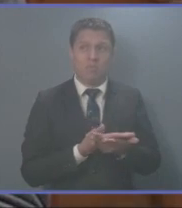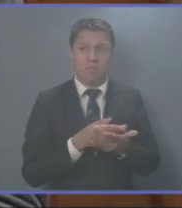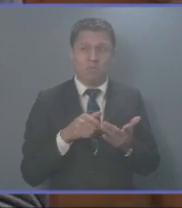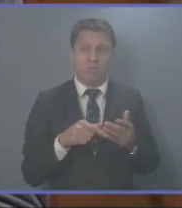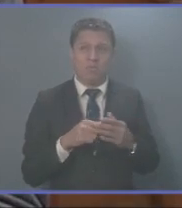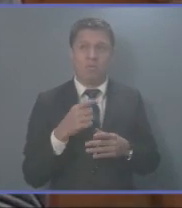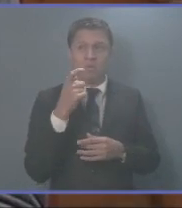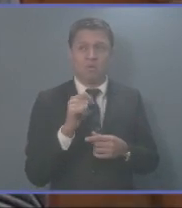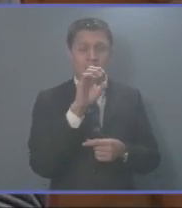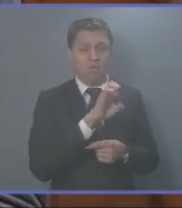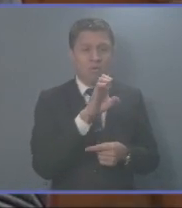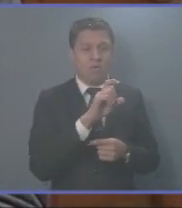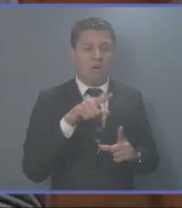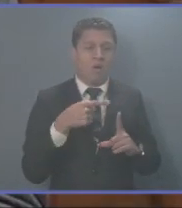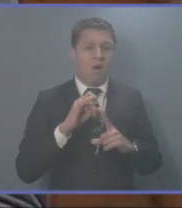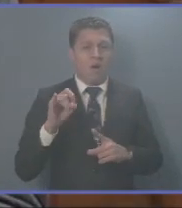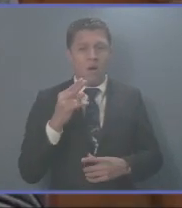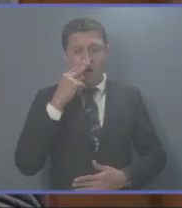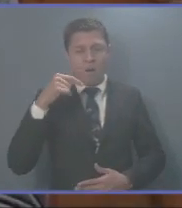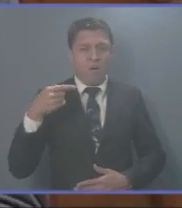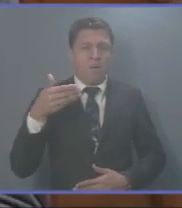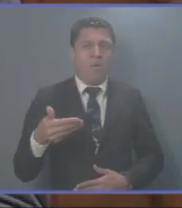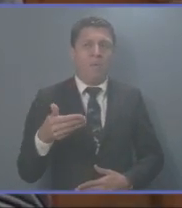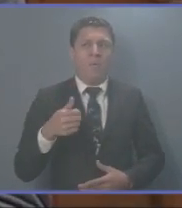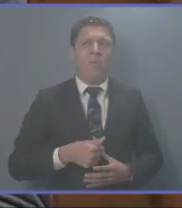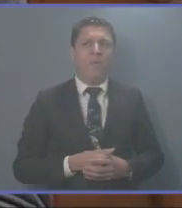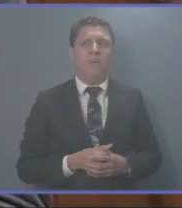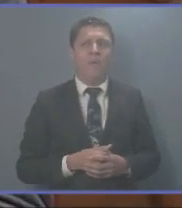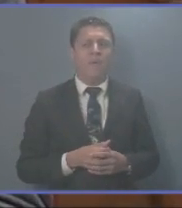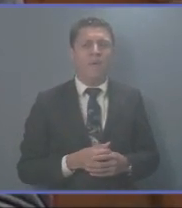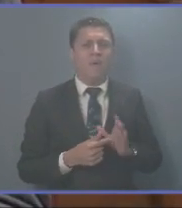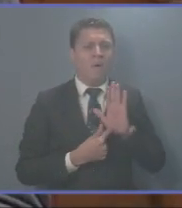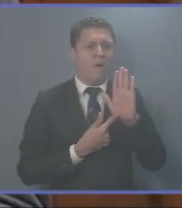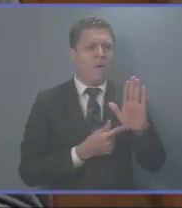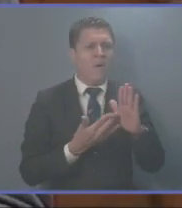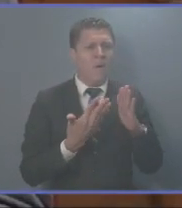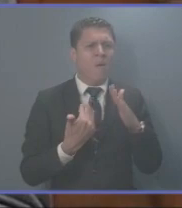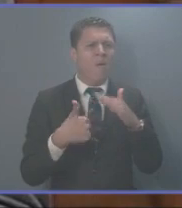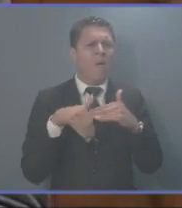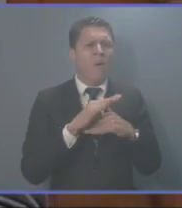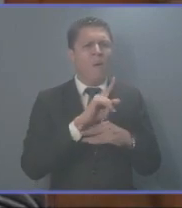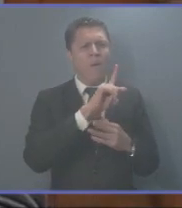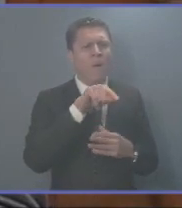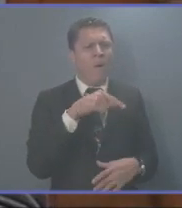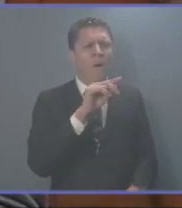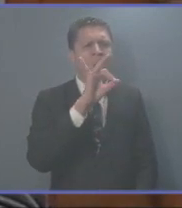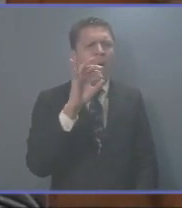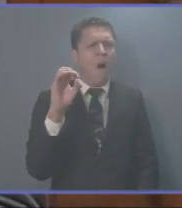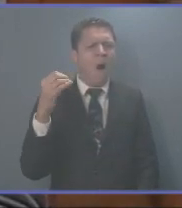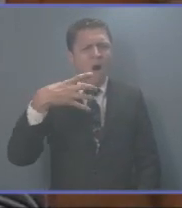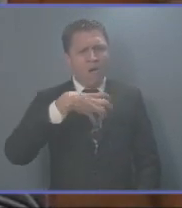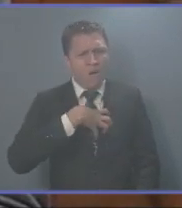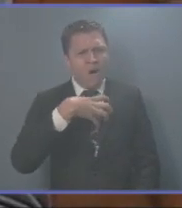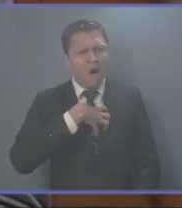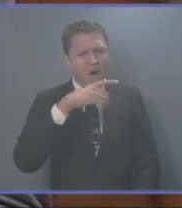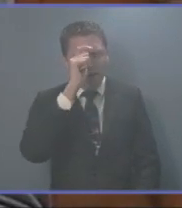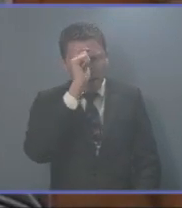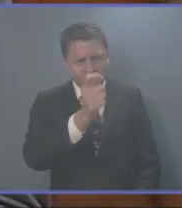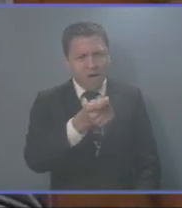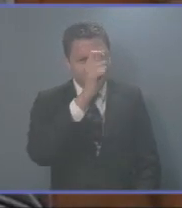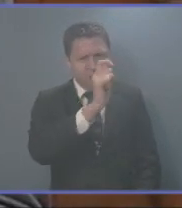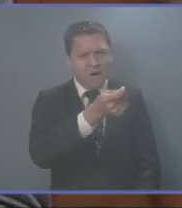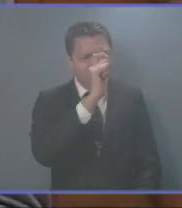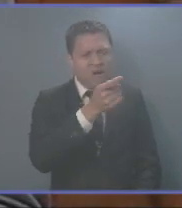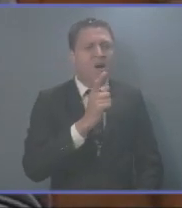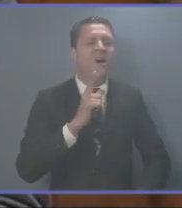entre el mes de enero y junio del presente año se presentaron más de 1.800 denuncias por casos